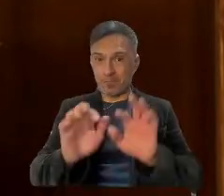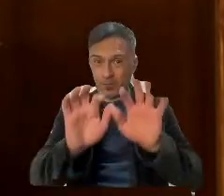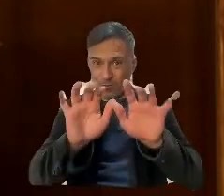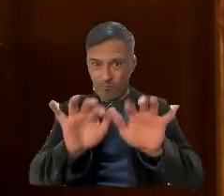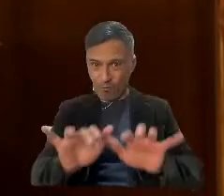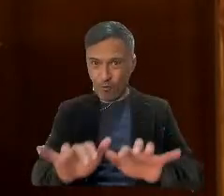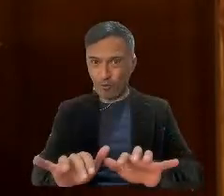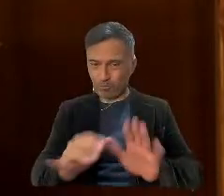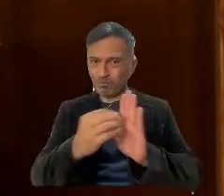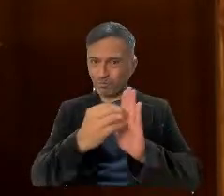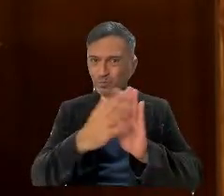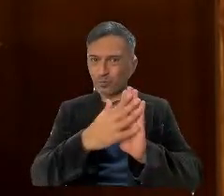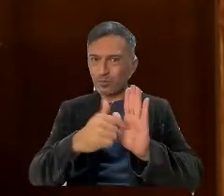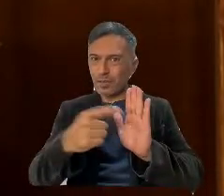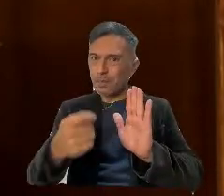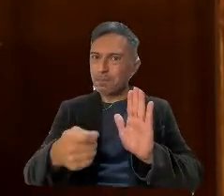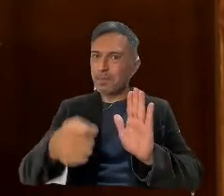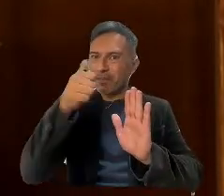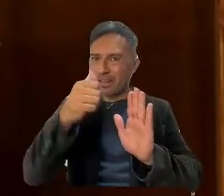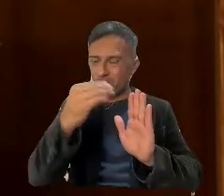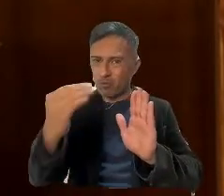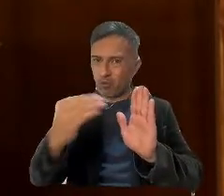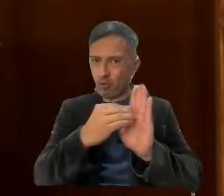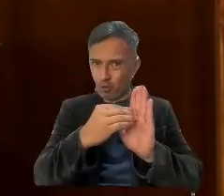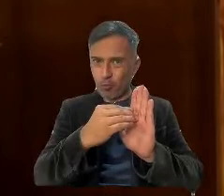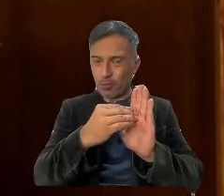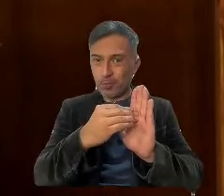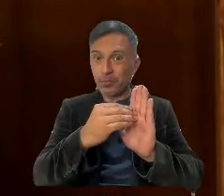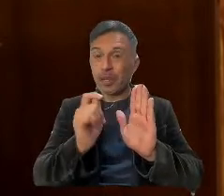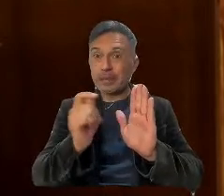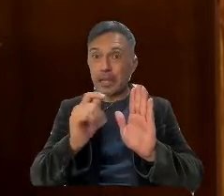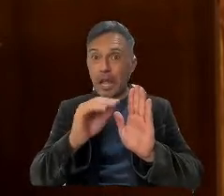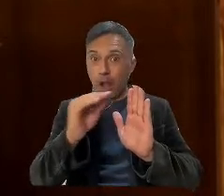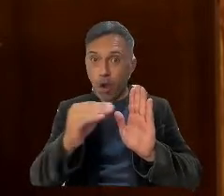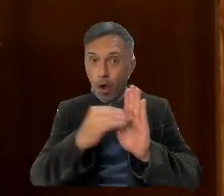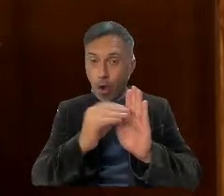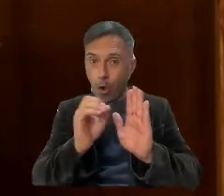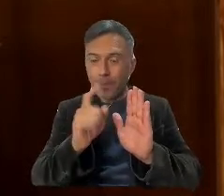ya que su concepción no se actualizaría